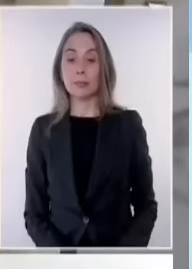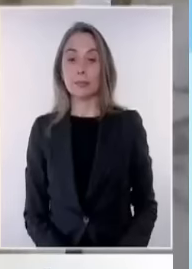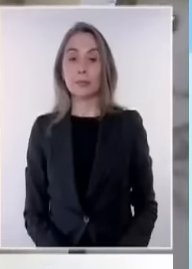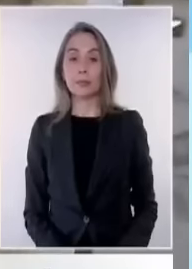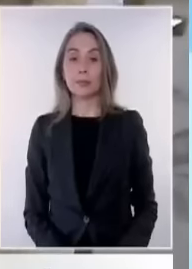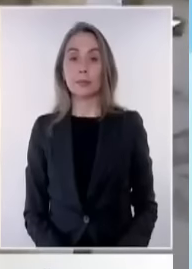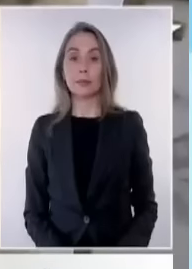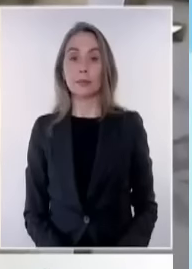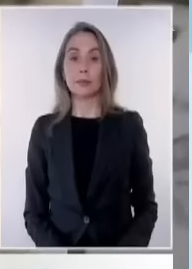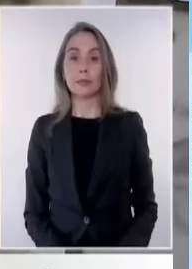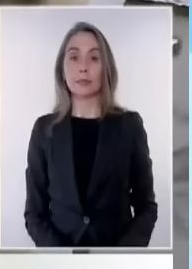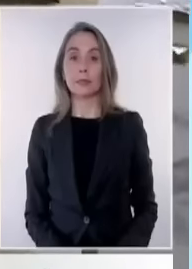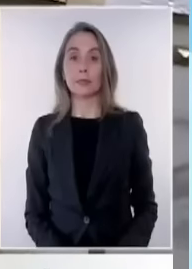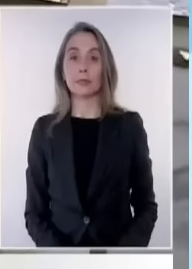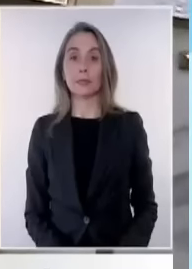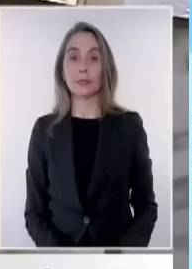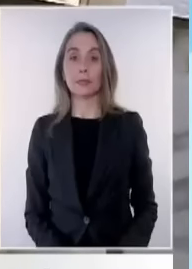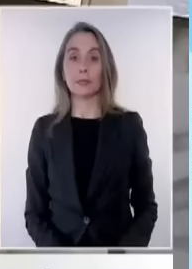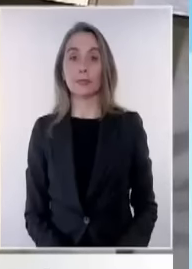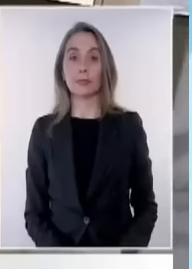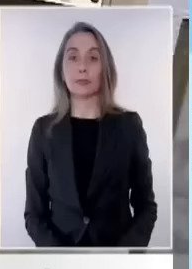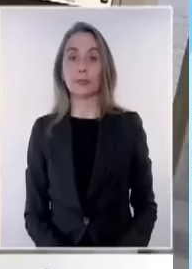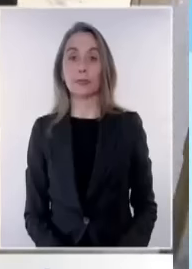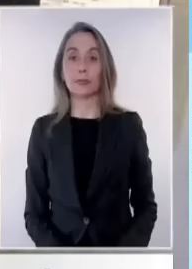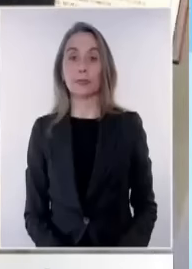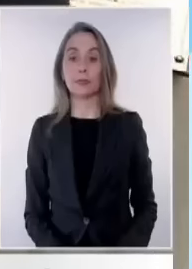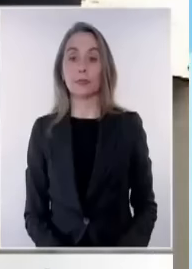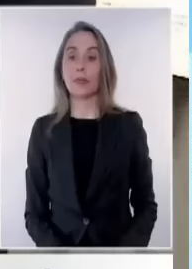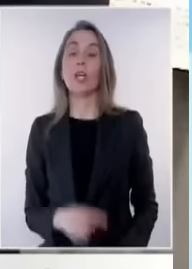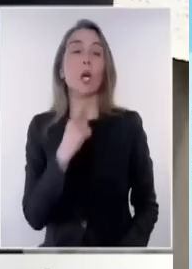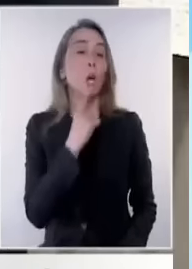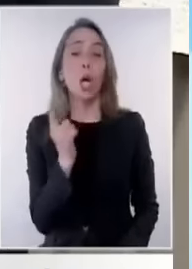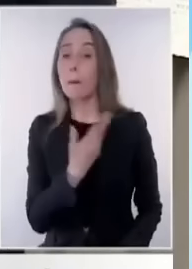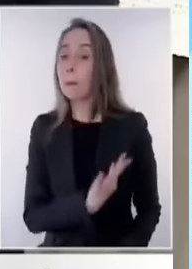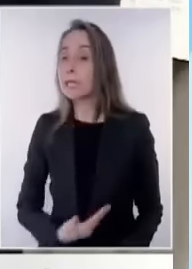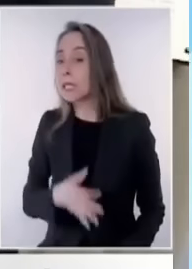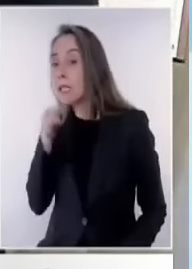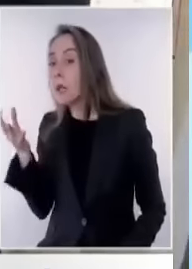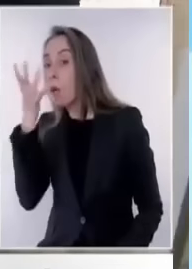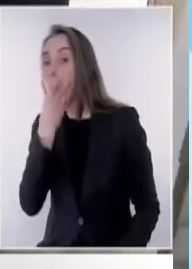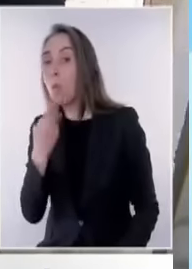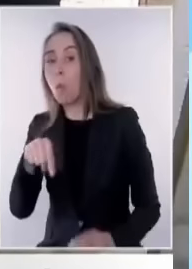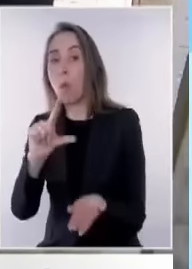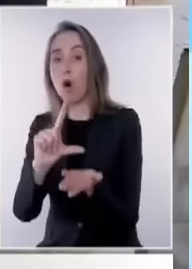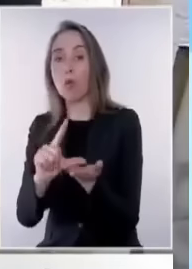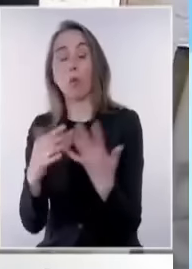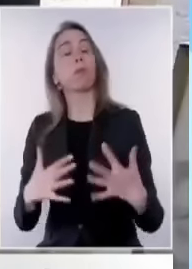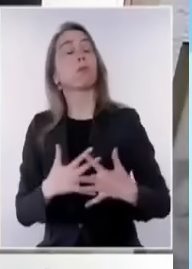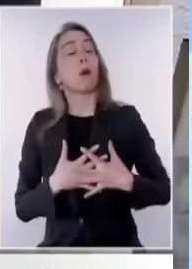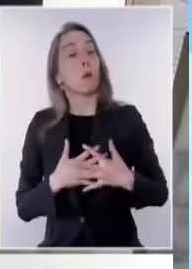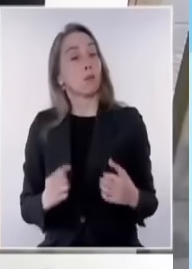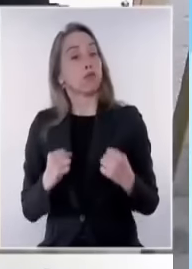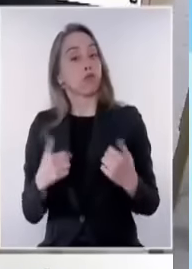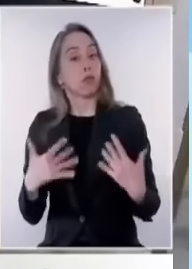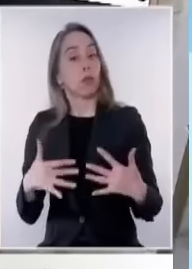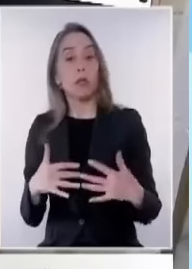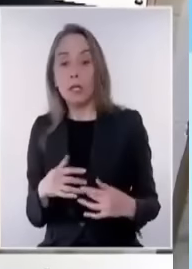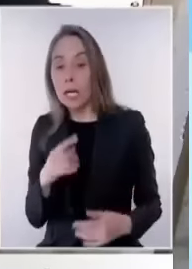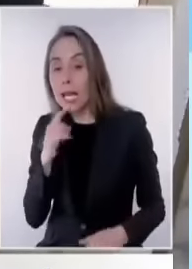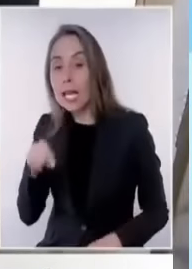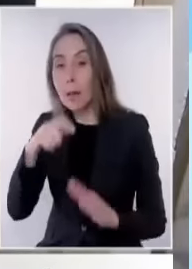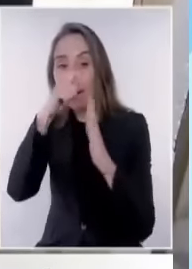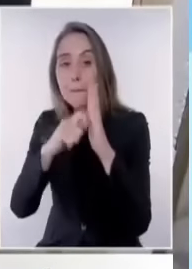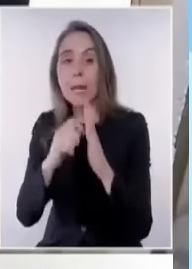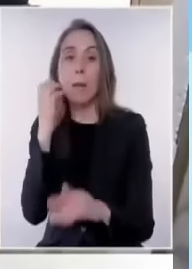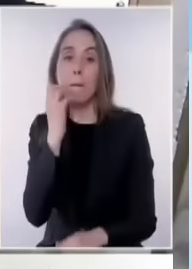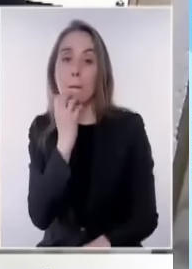Muy bonito este lugar. muy potente. Aquí en general, el mes